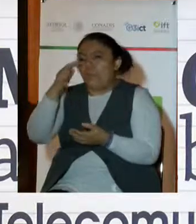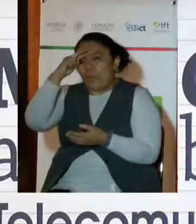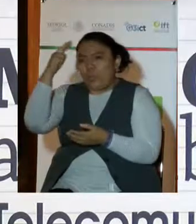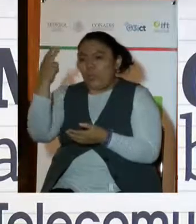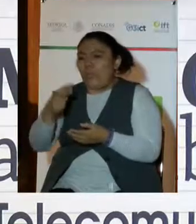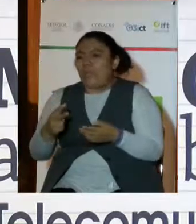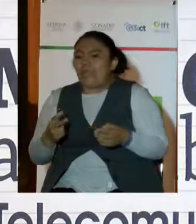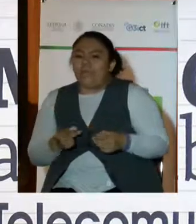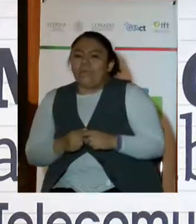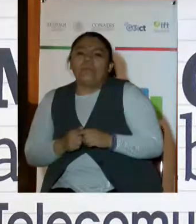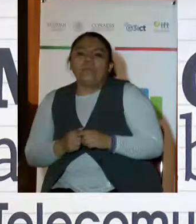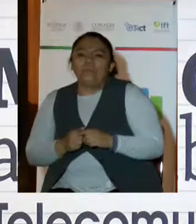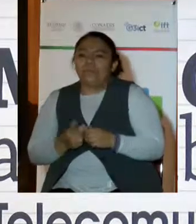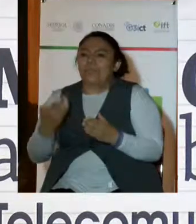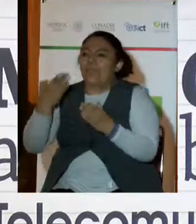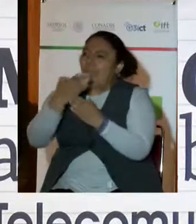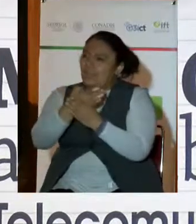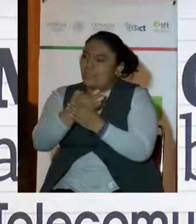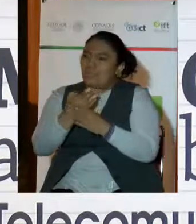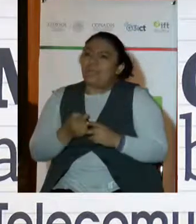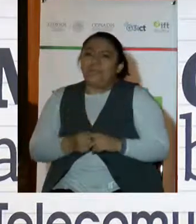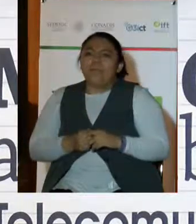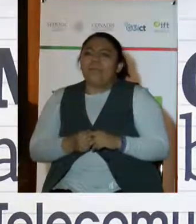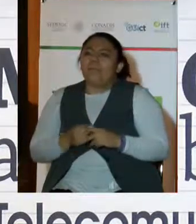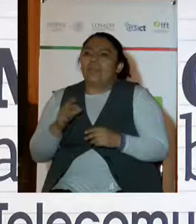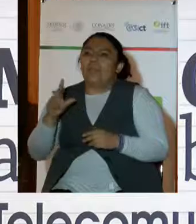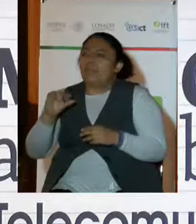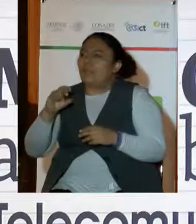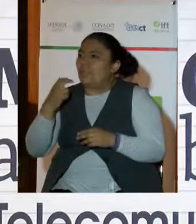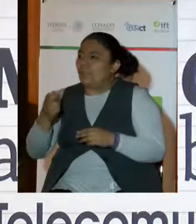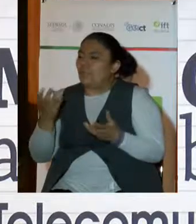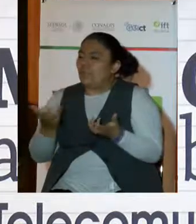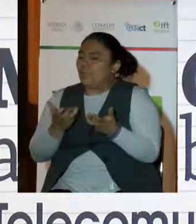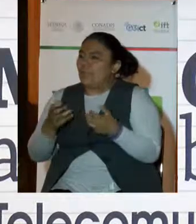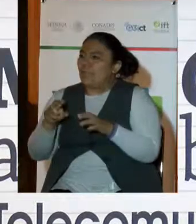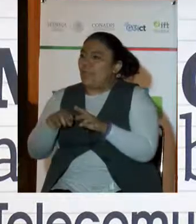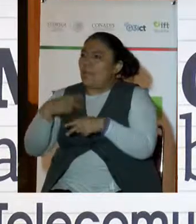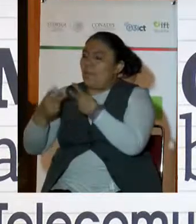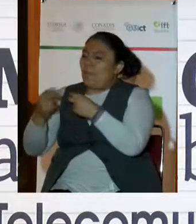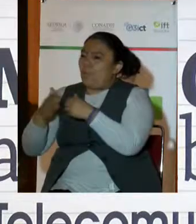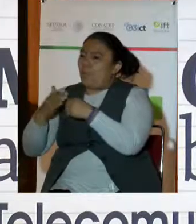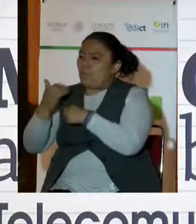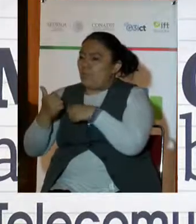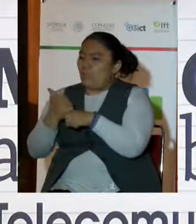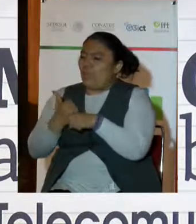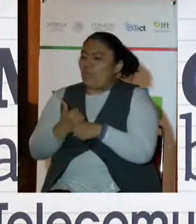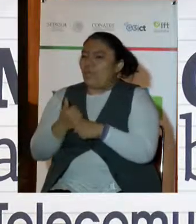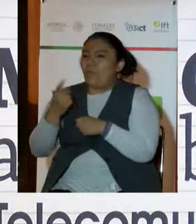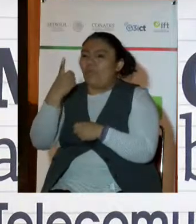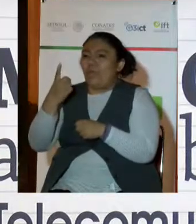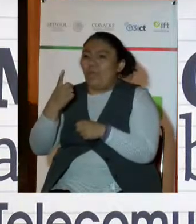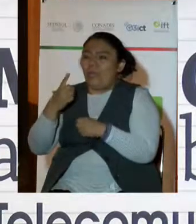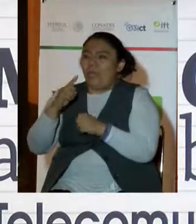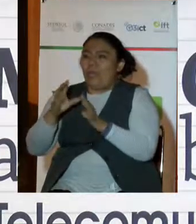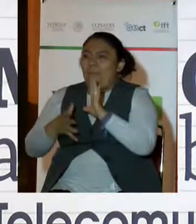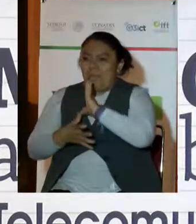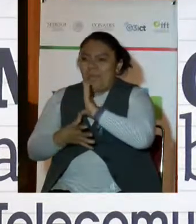México accesible. Y tan es así que seremos anfitriones el año entrante de una